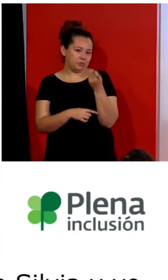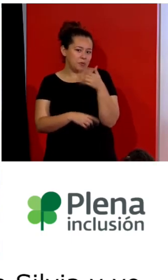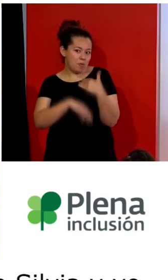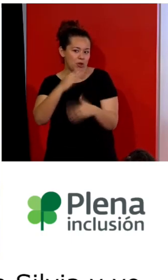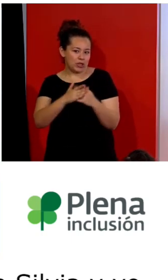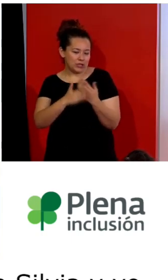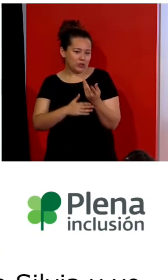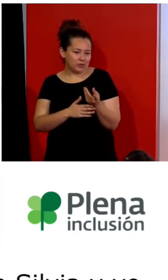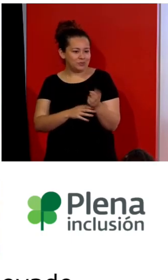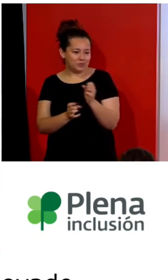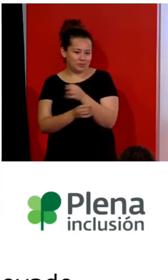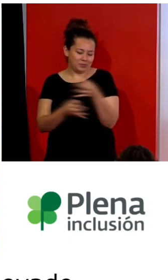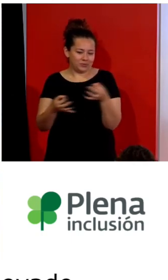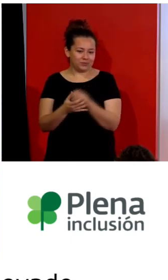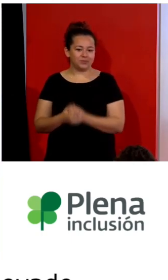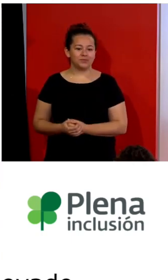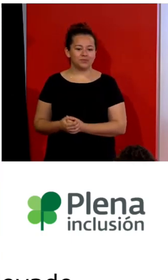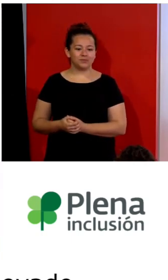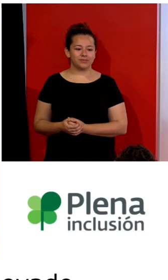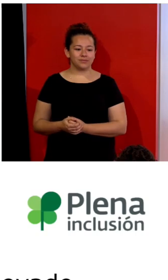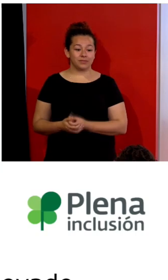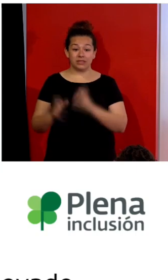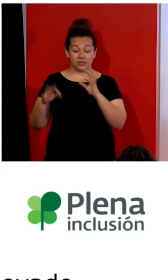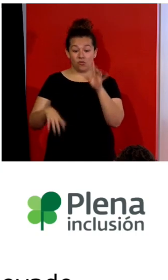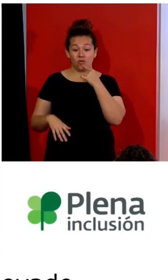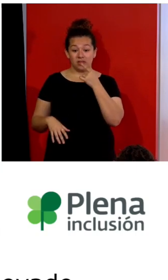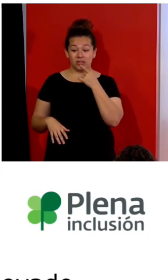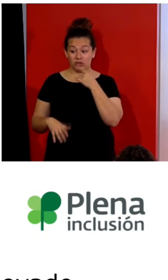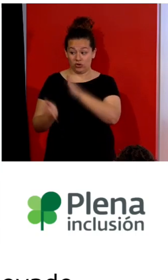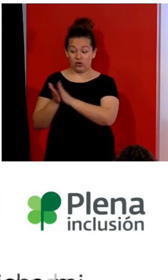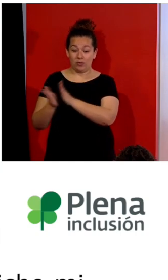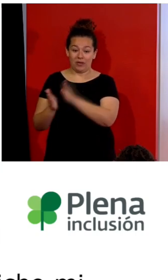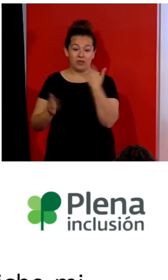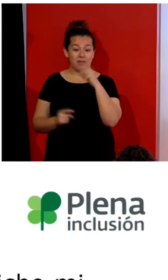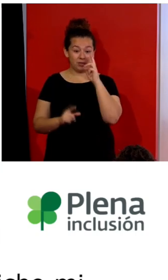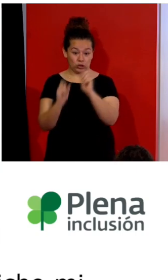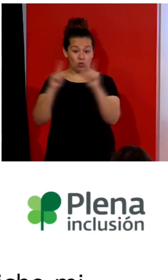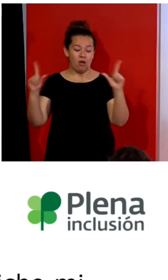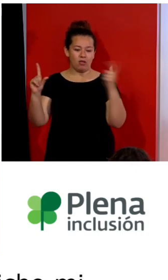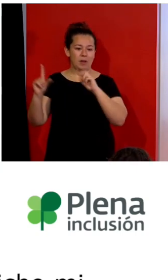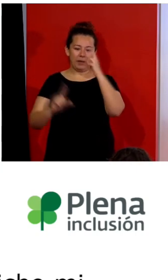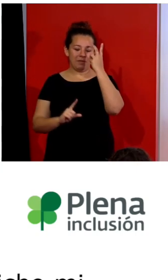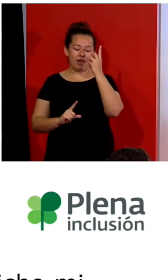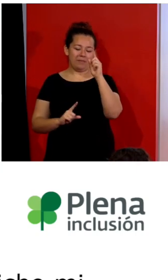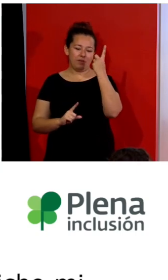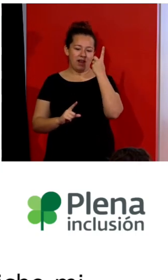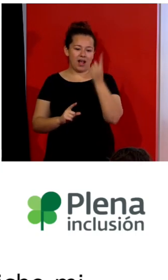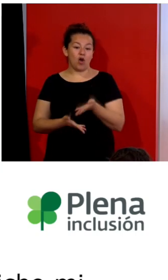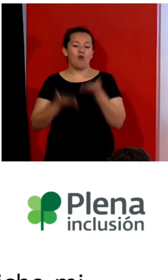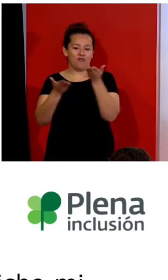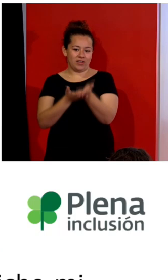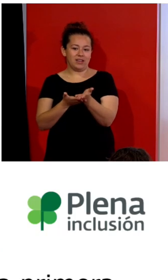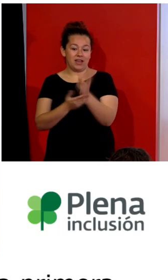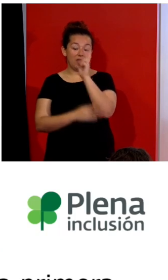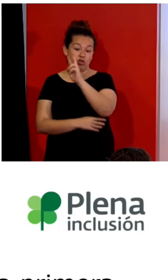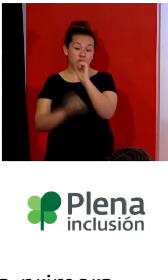procesos. Como bien ha dicho mi director y habéis visto en el cuadro, la primera oferta de empleo que pintó la reserva del 2% para personas